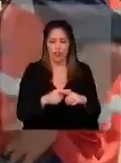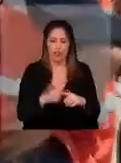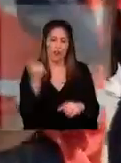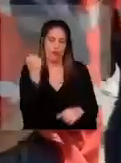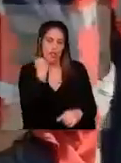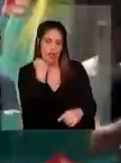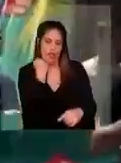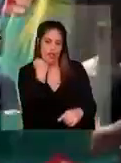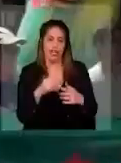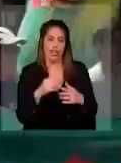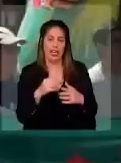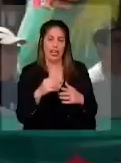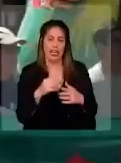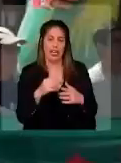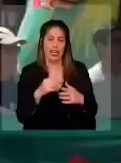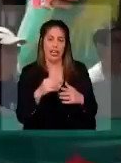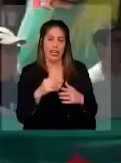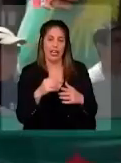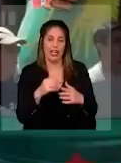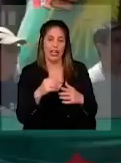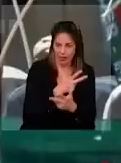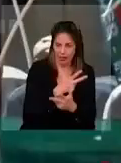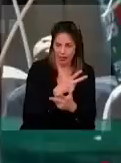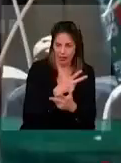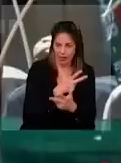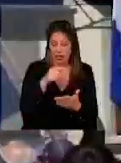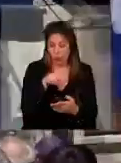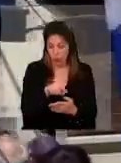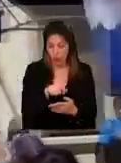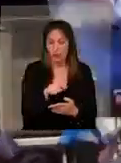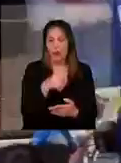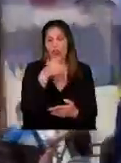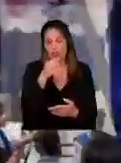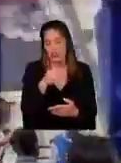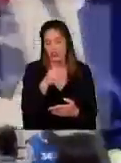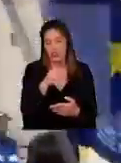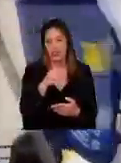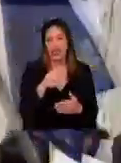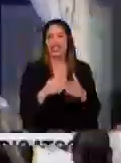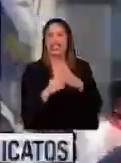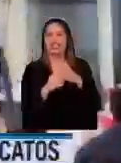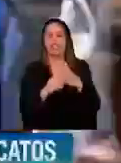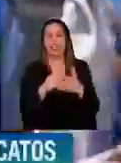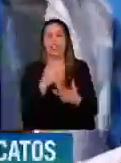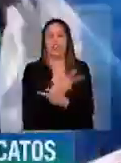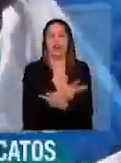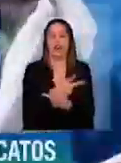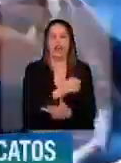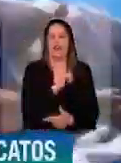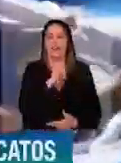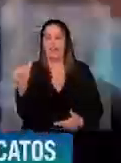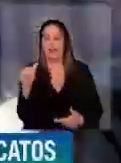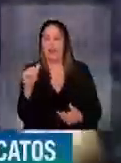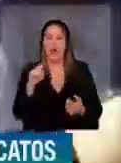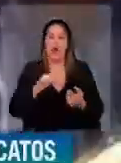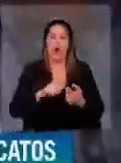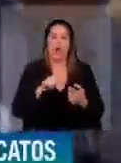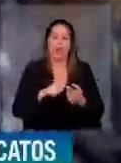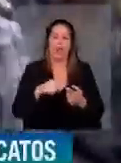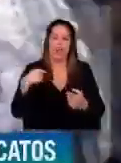el puerto y ANCAP. Respecto a este último, señala, resulta que el directorio de ANCAP denunció convenios que venían